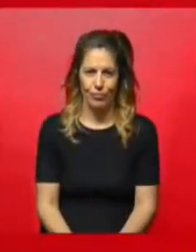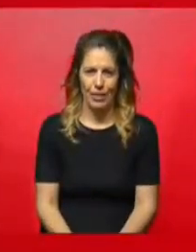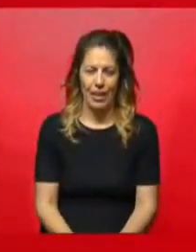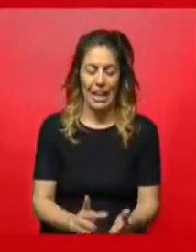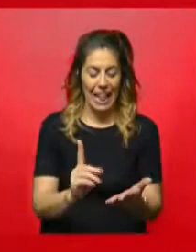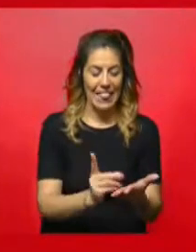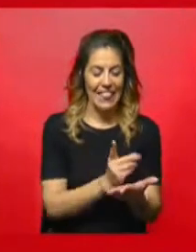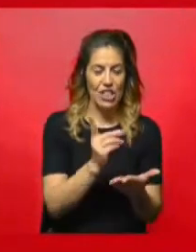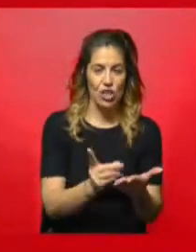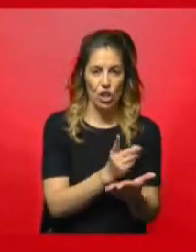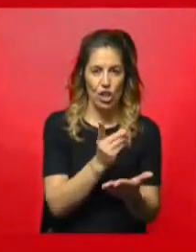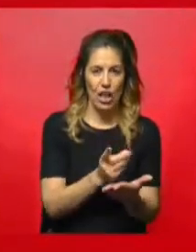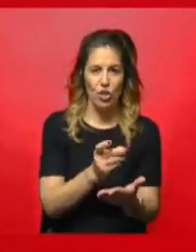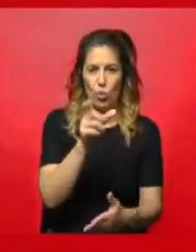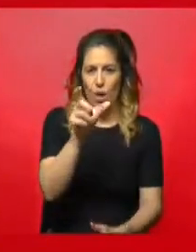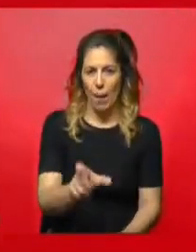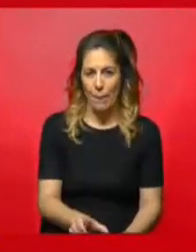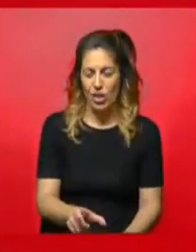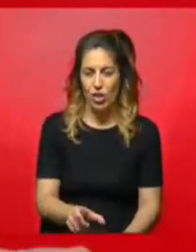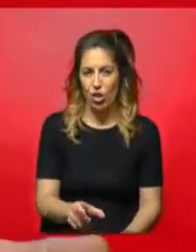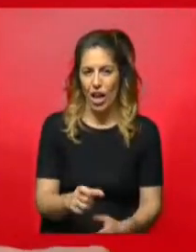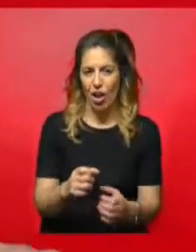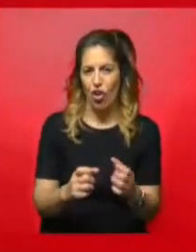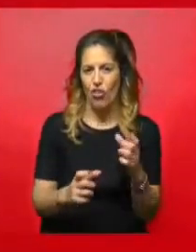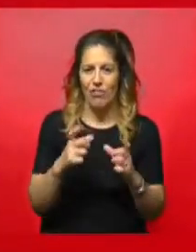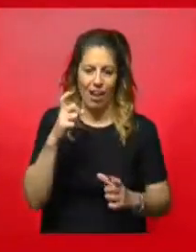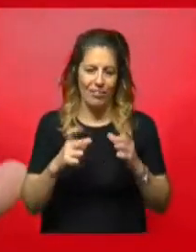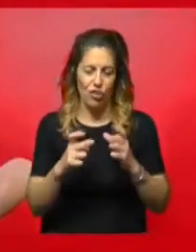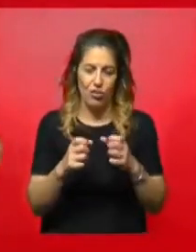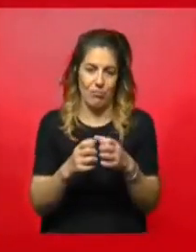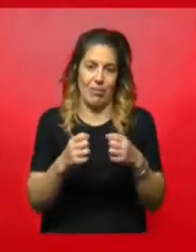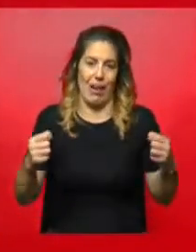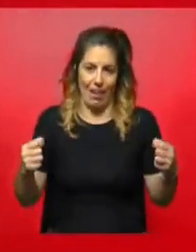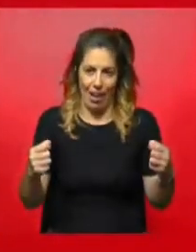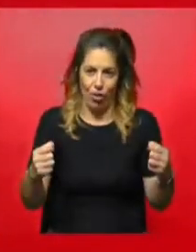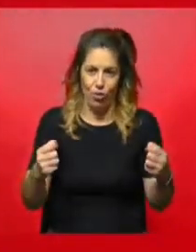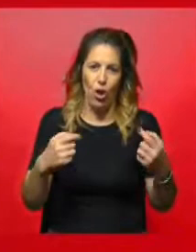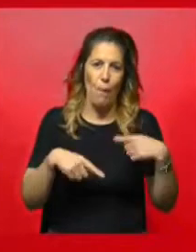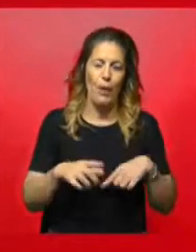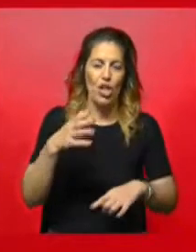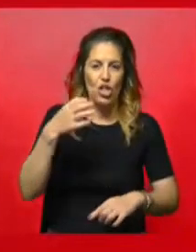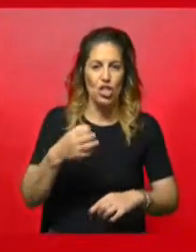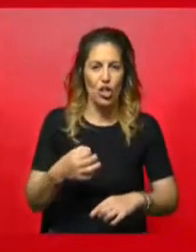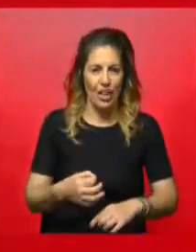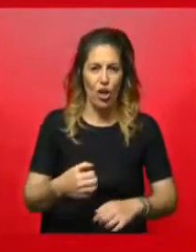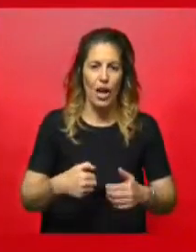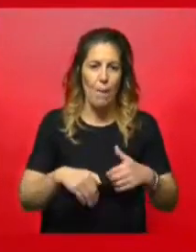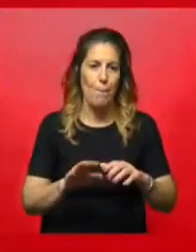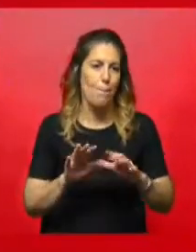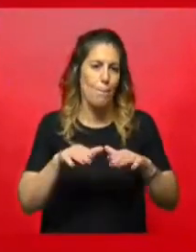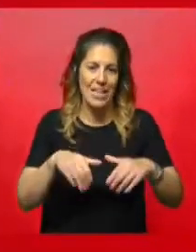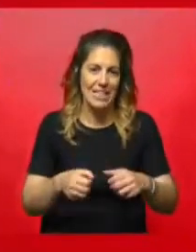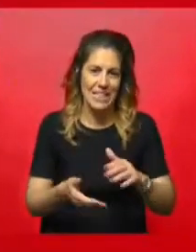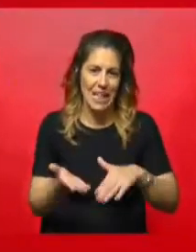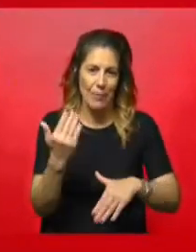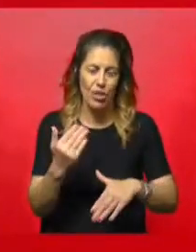debe ser una persona con rasgos exagerados pero yo creo que hay que ser un poco más ambicioso que eso la caricatura